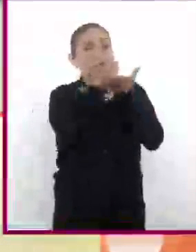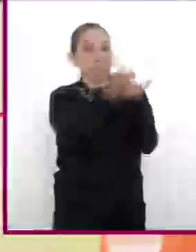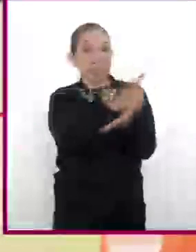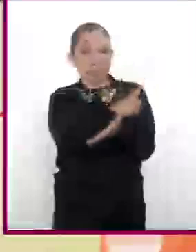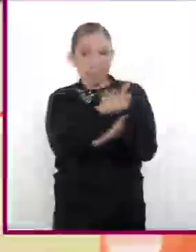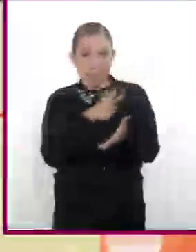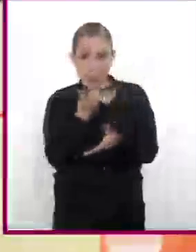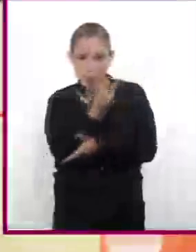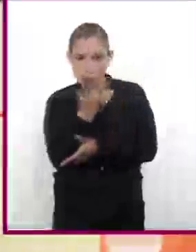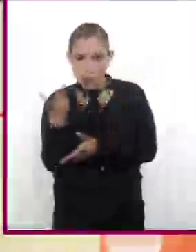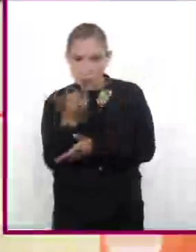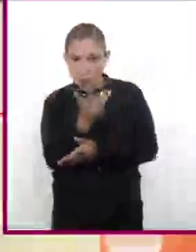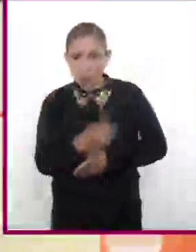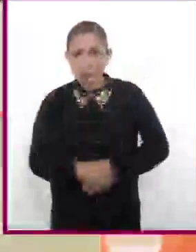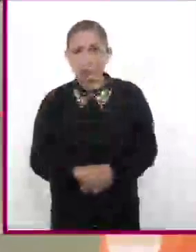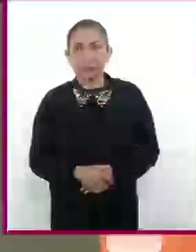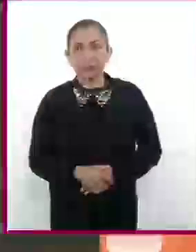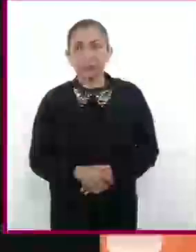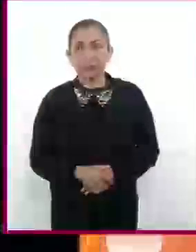eléctrica.